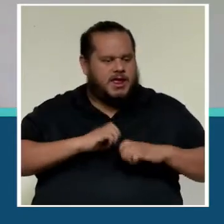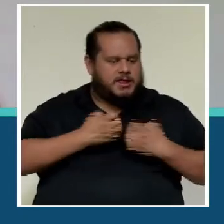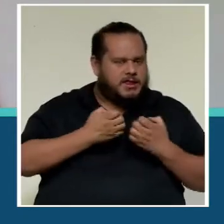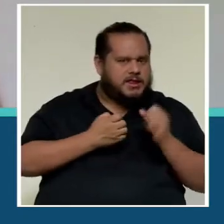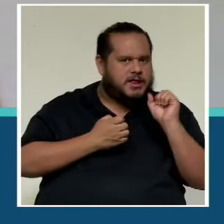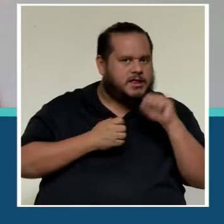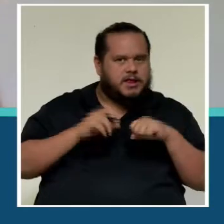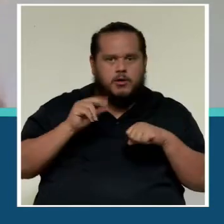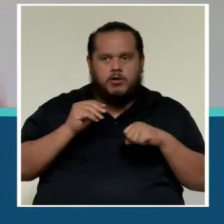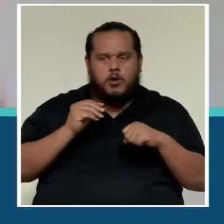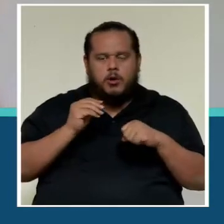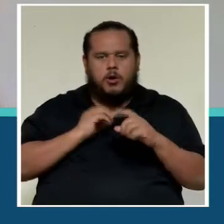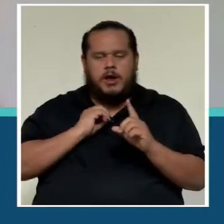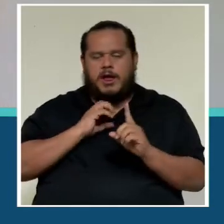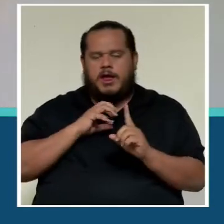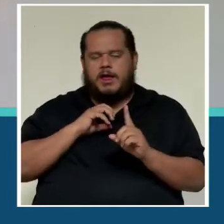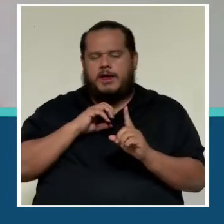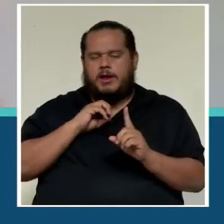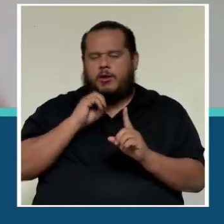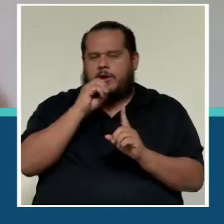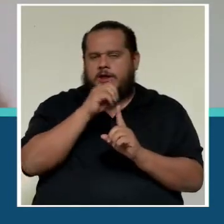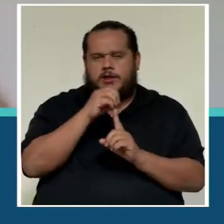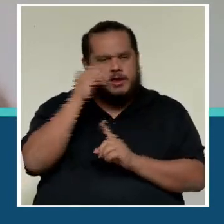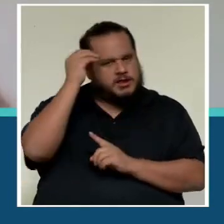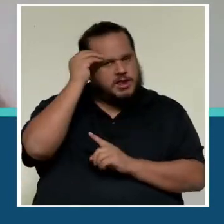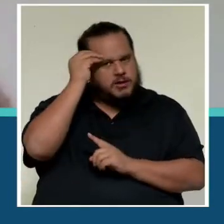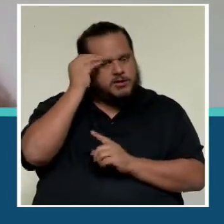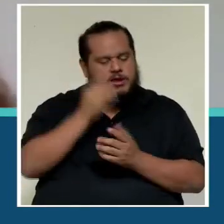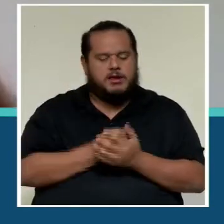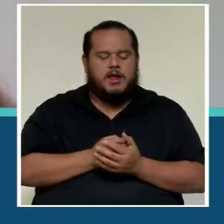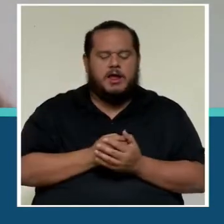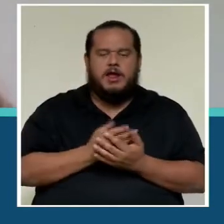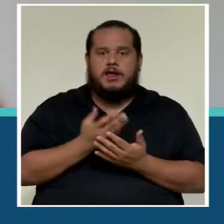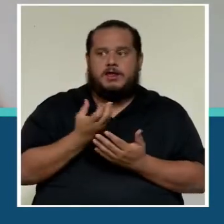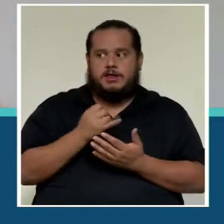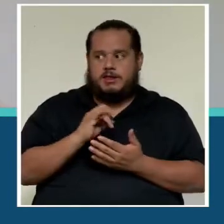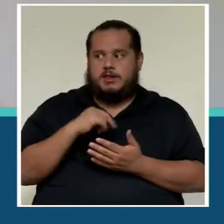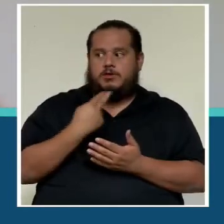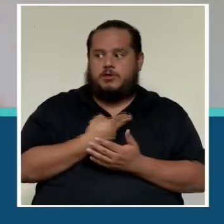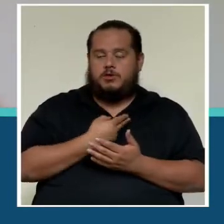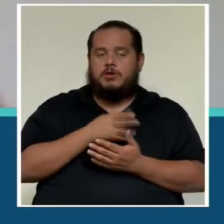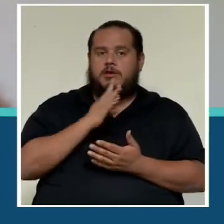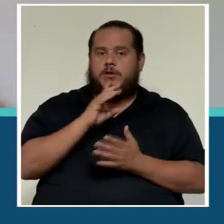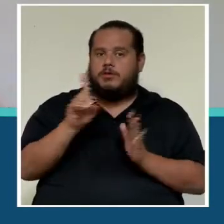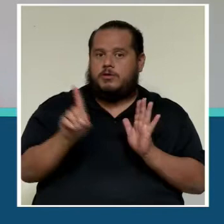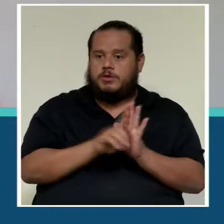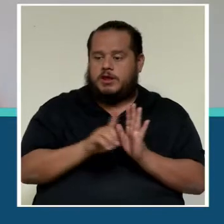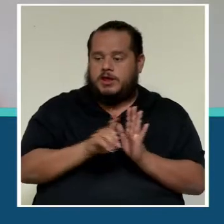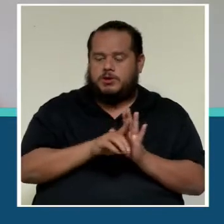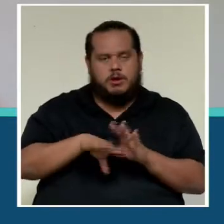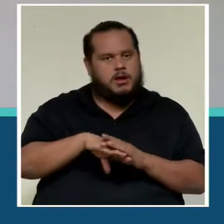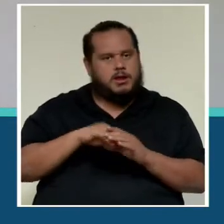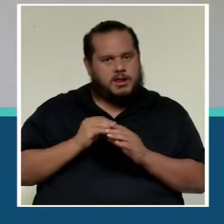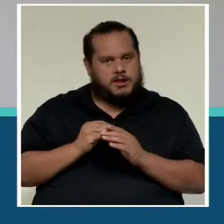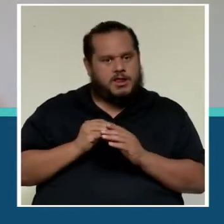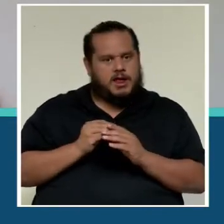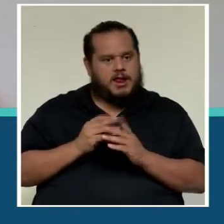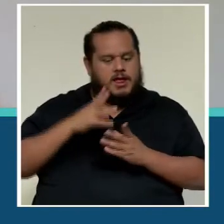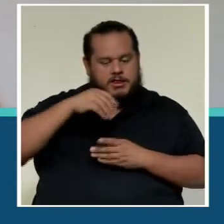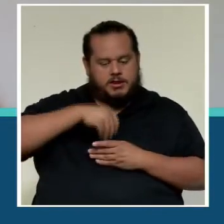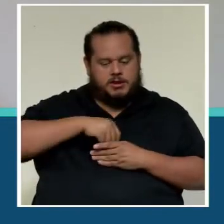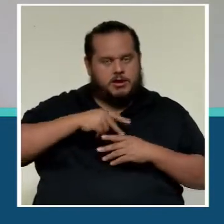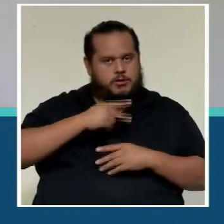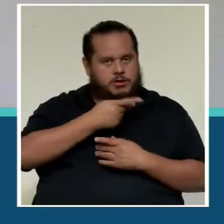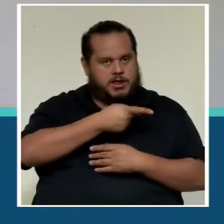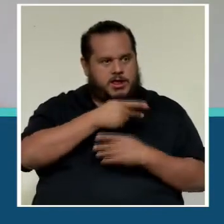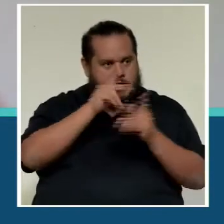objeción de conciencia. Y en nuestro criterio, al tratarse de un derecho que sale del fuero interno de la persona,